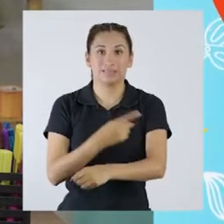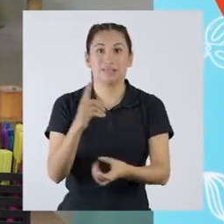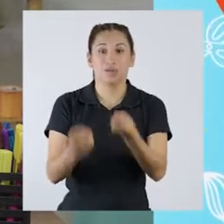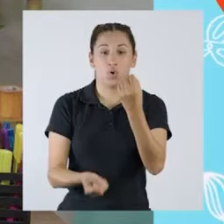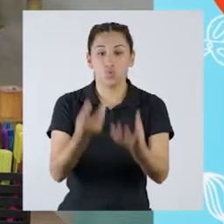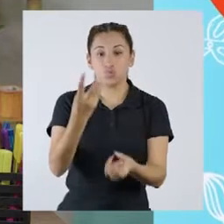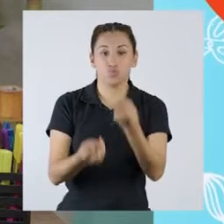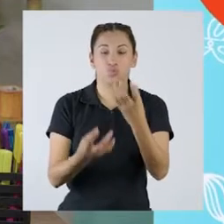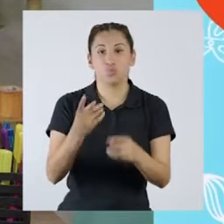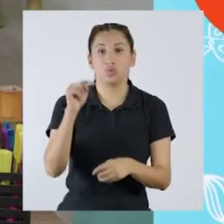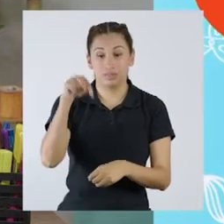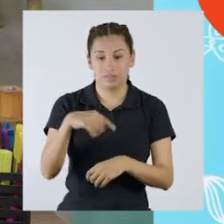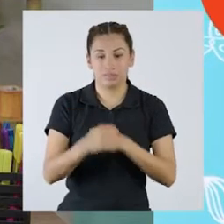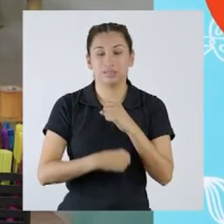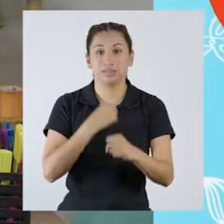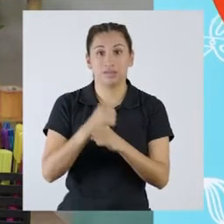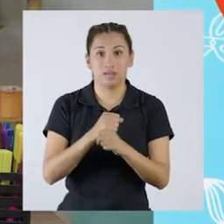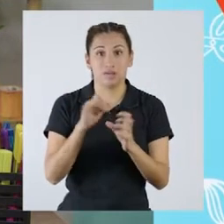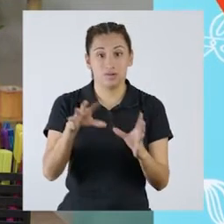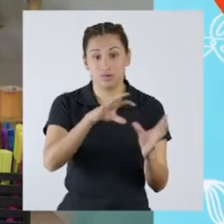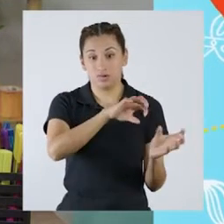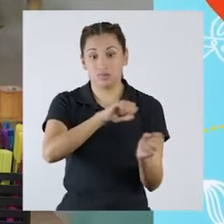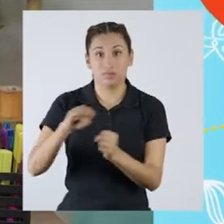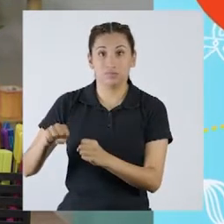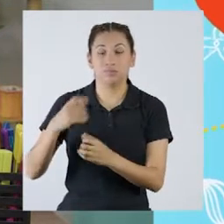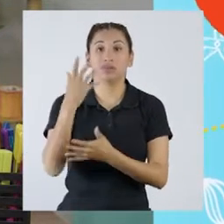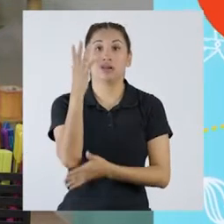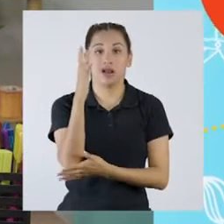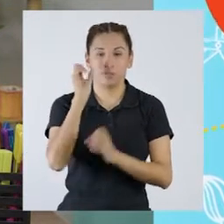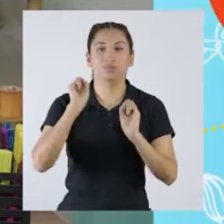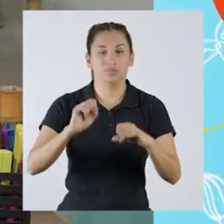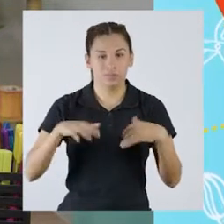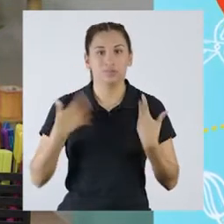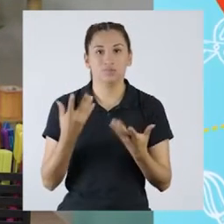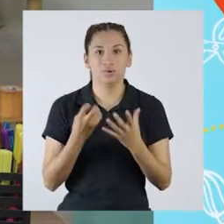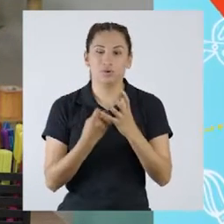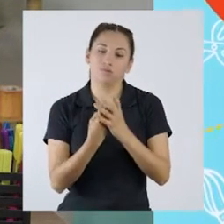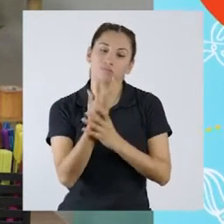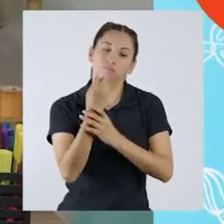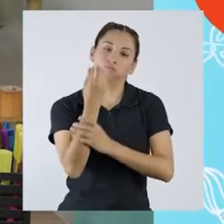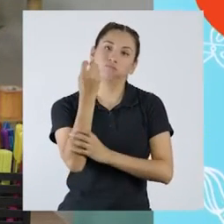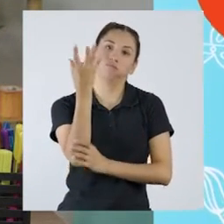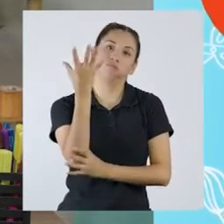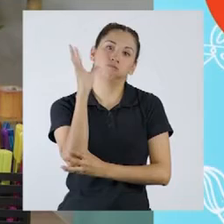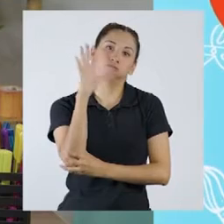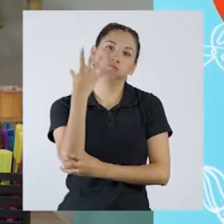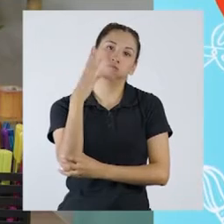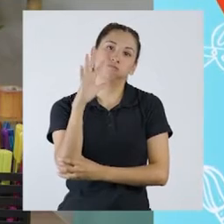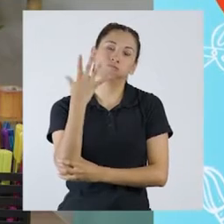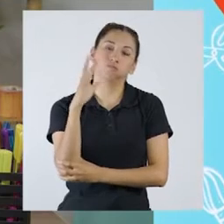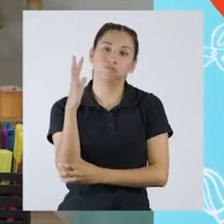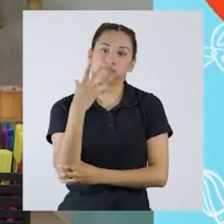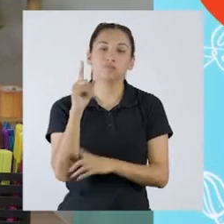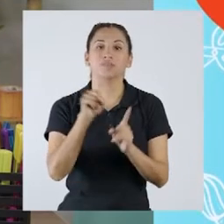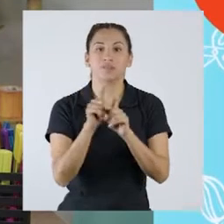fuegos en este área, porque si se retira eso, los árboles sí van a poder entrar al pajonal y va a haber un efecto de protección